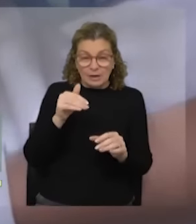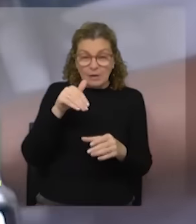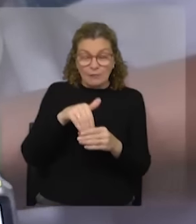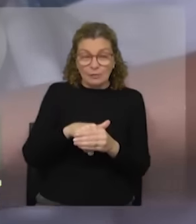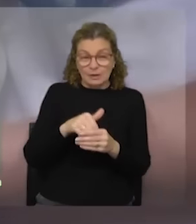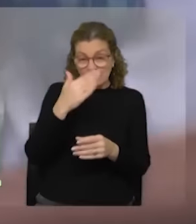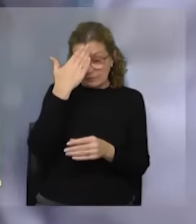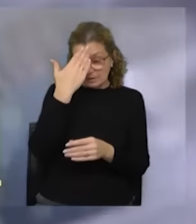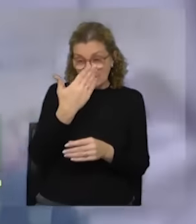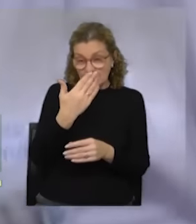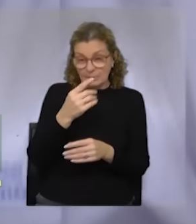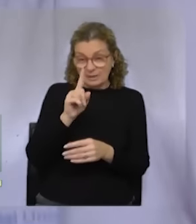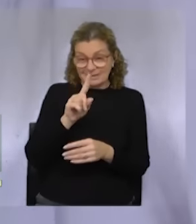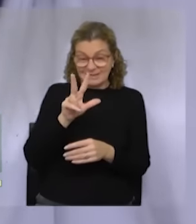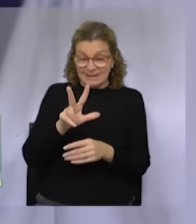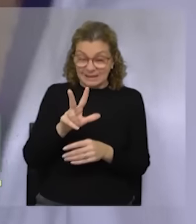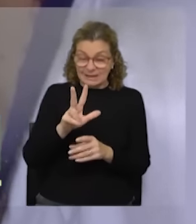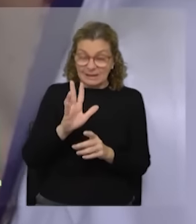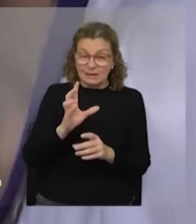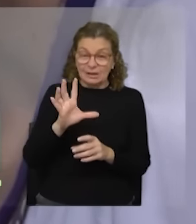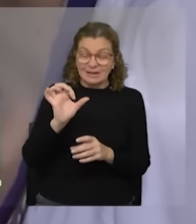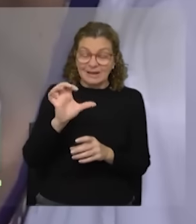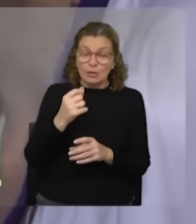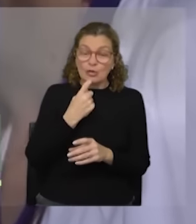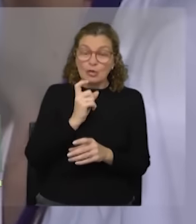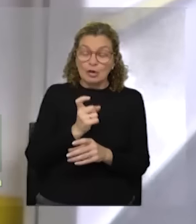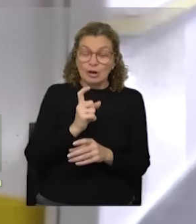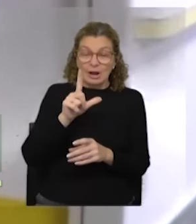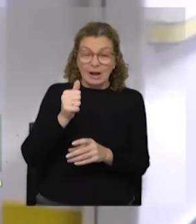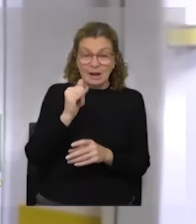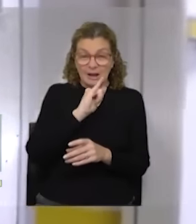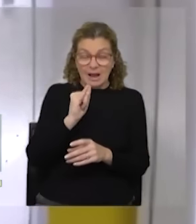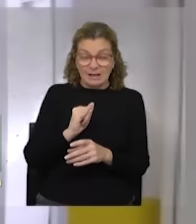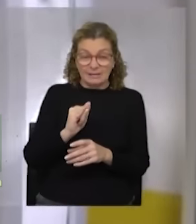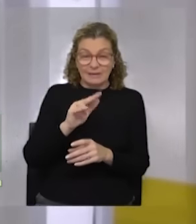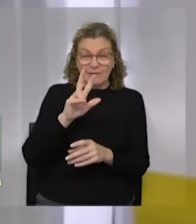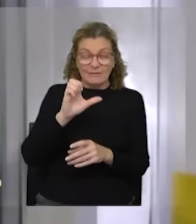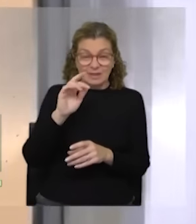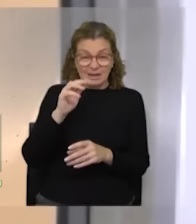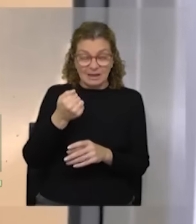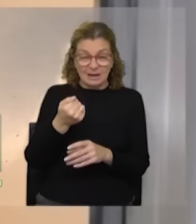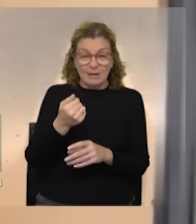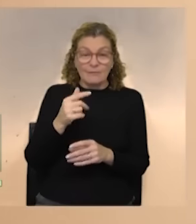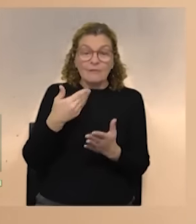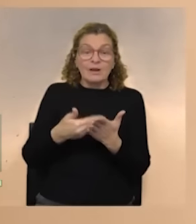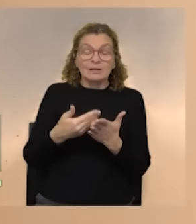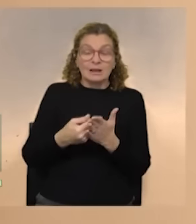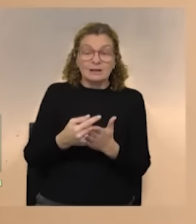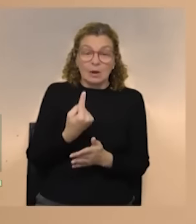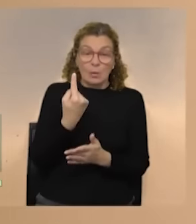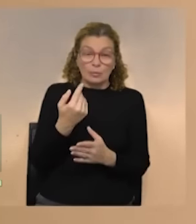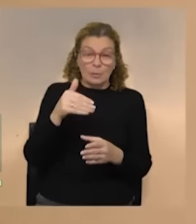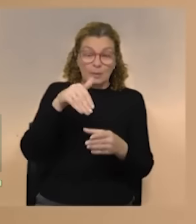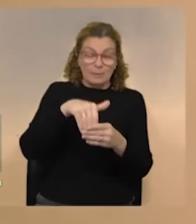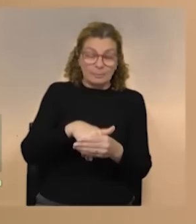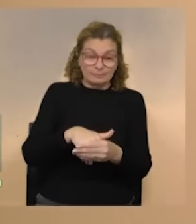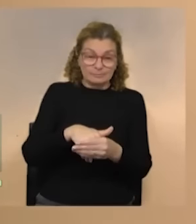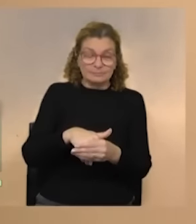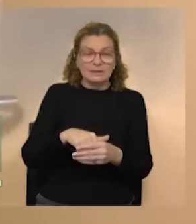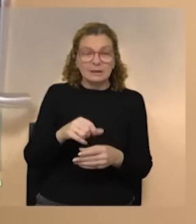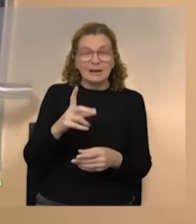frente amplio que tiene 13 bancas y los senadores colorados Lance Y tabere viera pero faltaría una voluntad más para habilitarla a